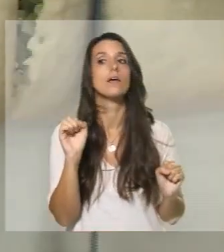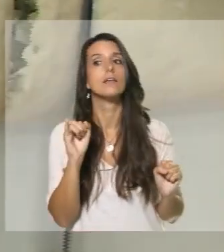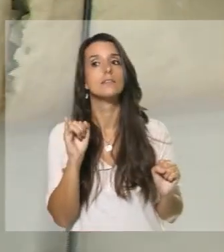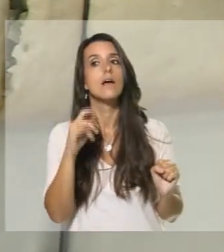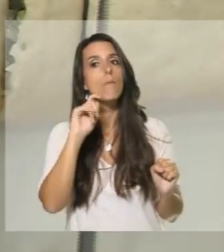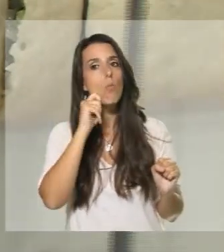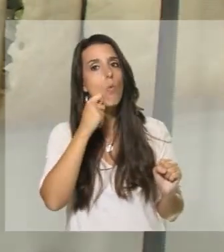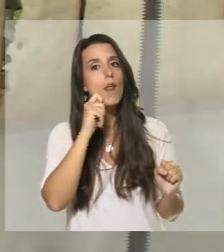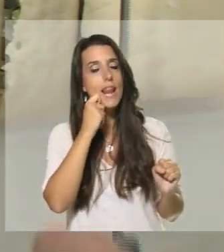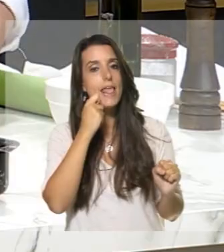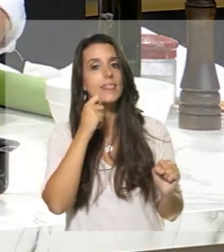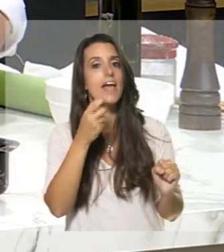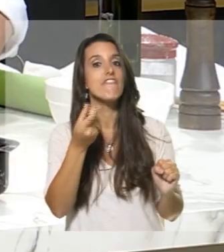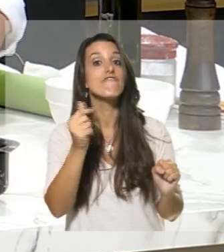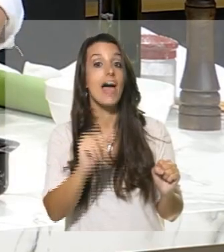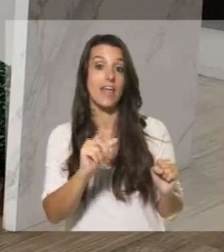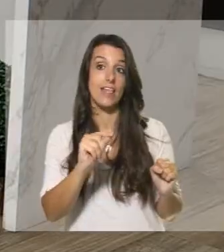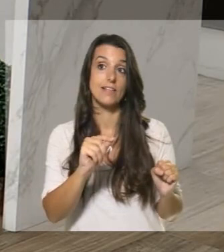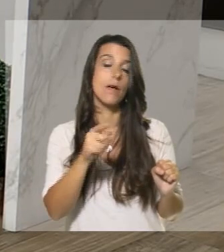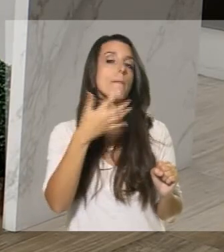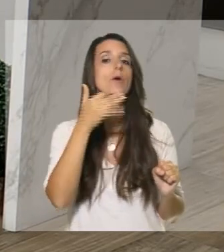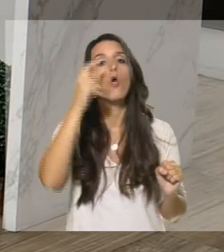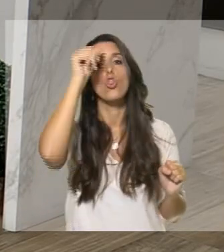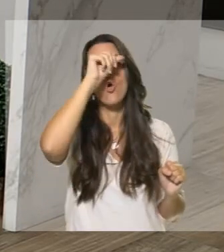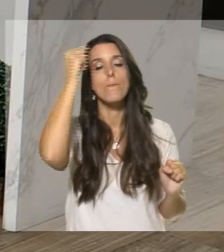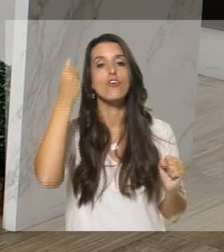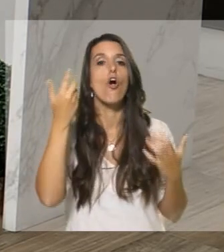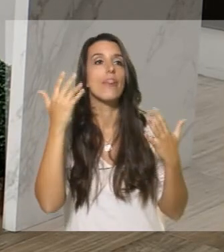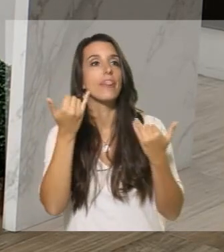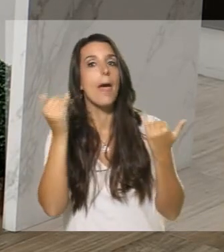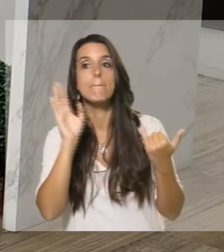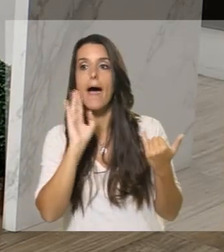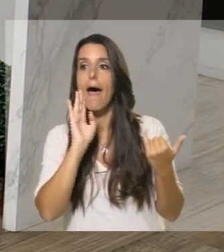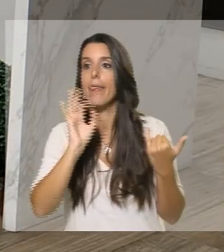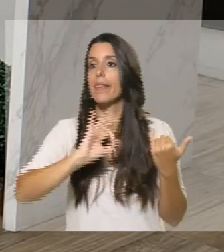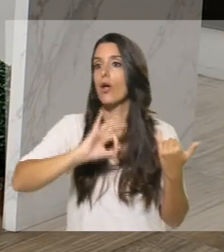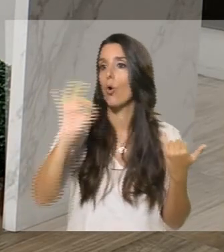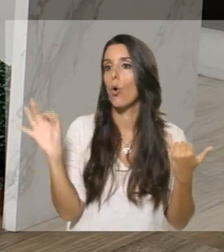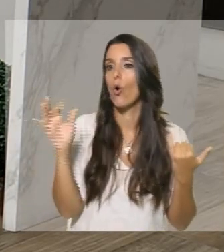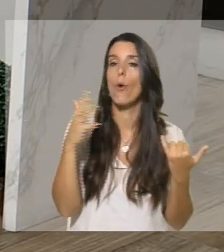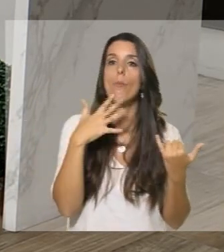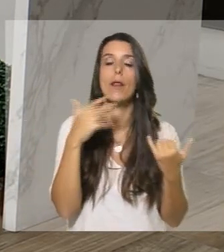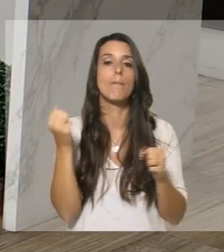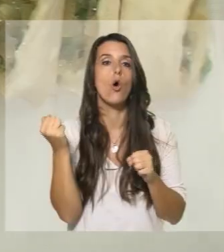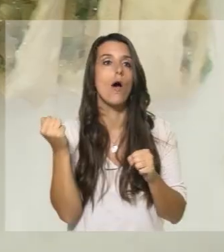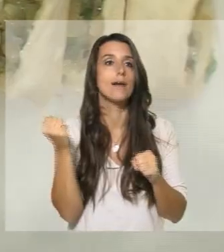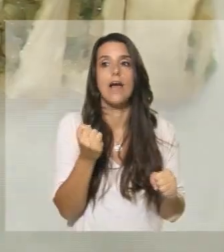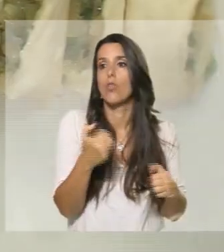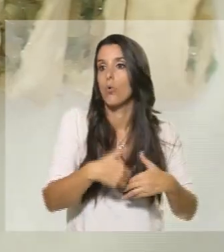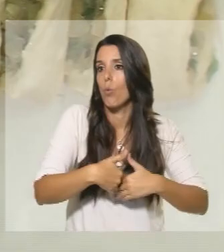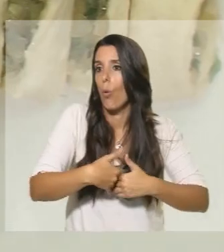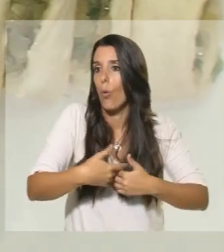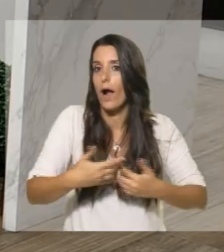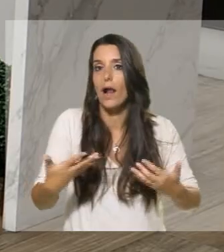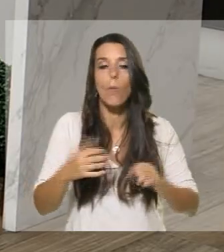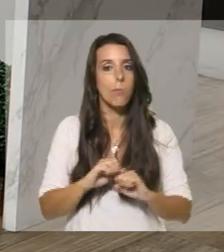buenas, bonitas y baratas. Pero, por ejemplo, el domingo, si se juntan para festejar el Día de la Madre o si se juntan para una picada, asado, lo que fuera, para la